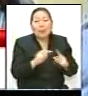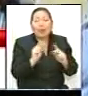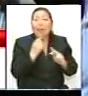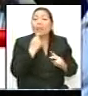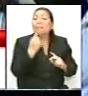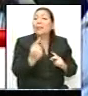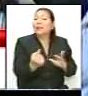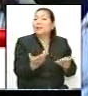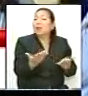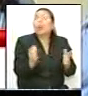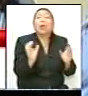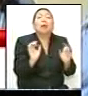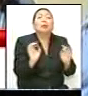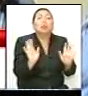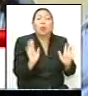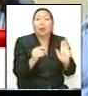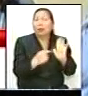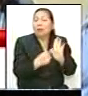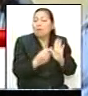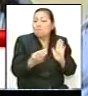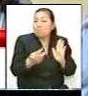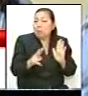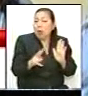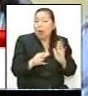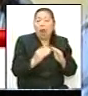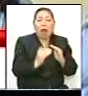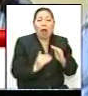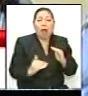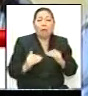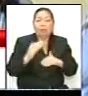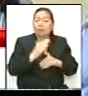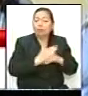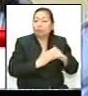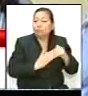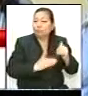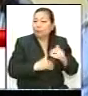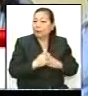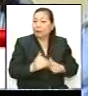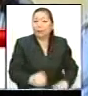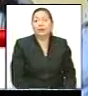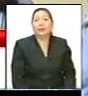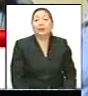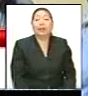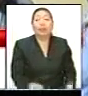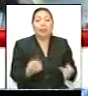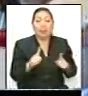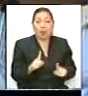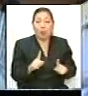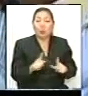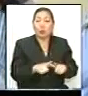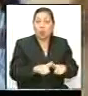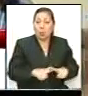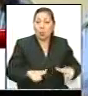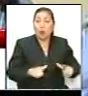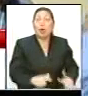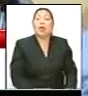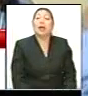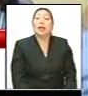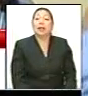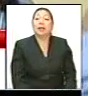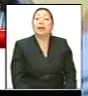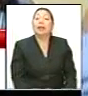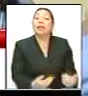dice, caso ha evidenciado un exceso en la altura de edificación del inmueble, pues de acuerdo a la zonificación del inmueble,